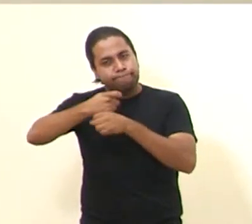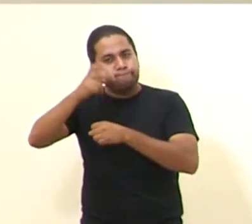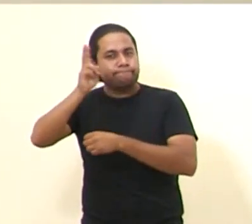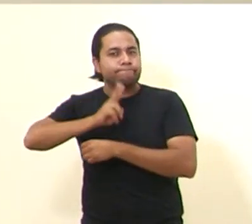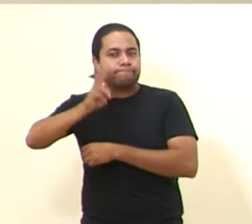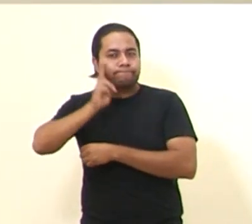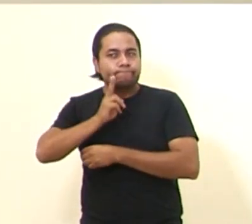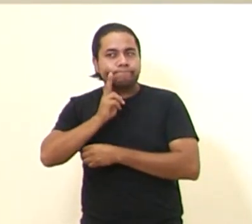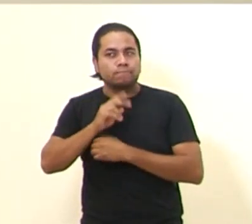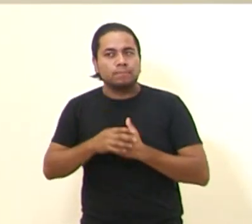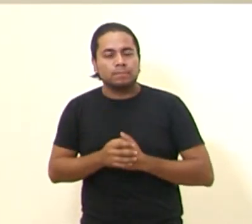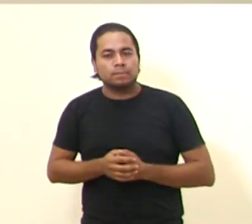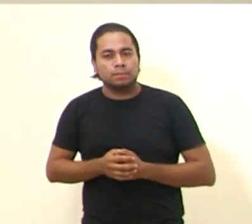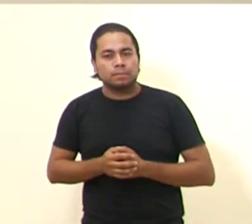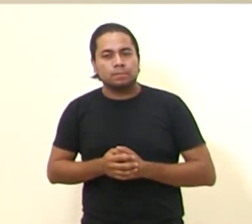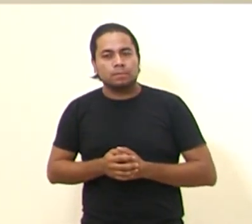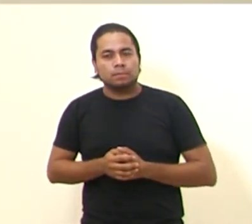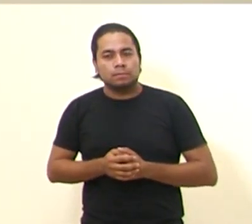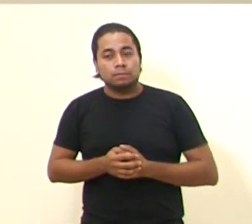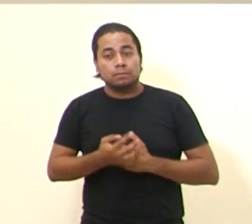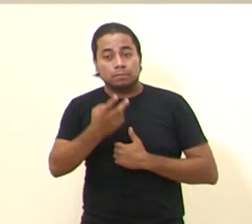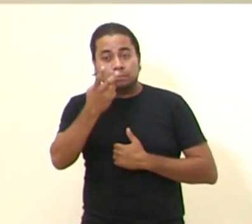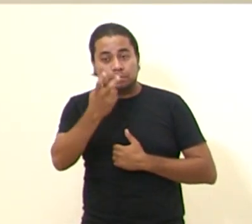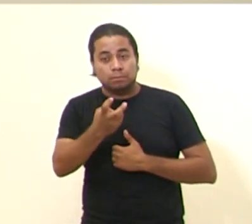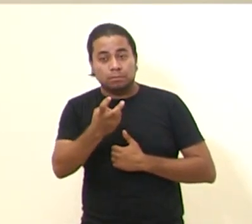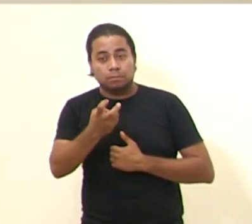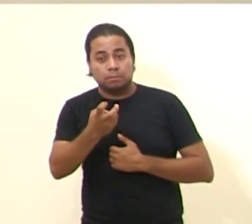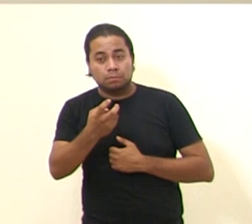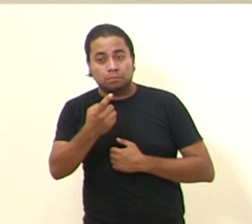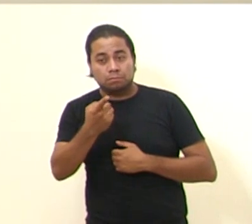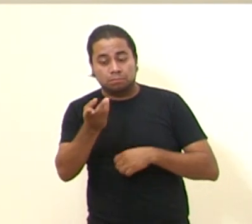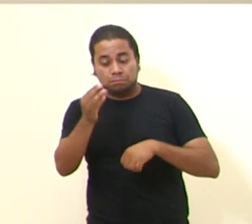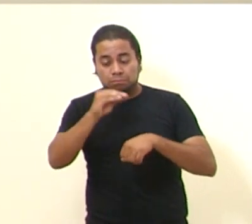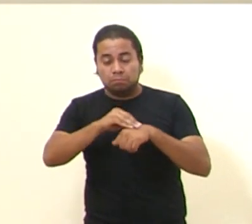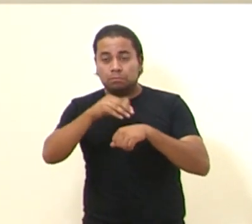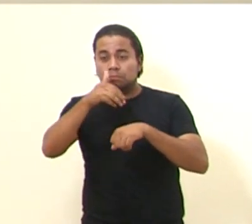Entonces, este va a ser mi paso número